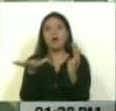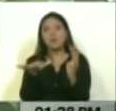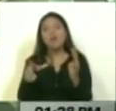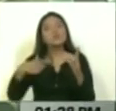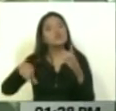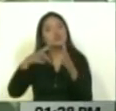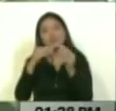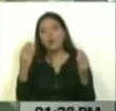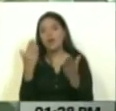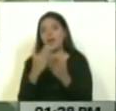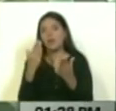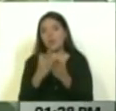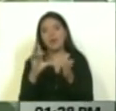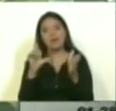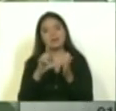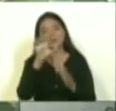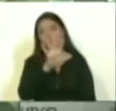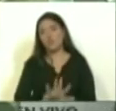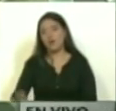escuelas y liceos del país.